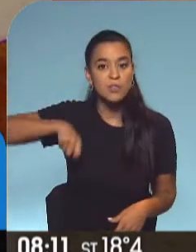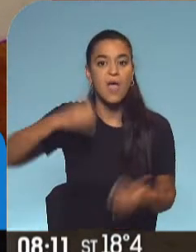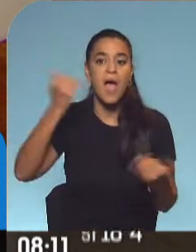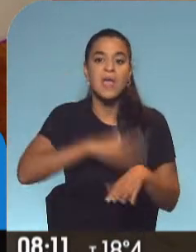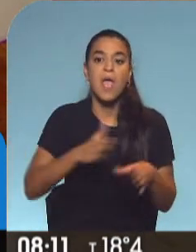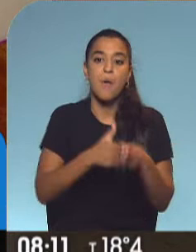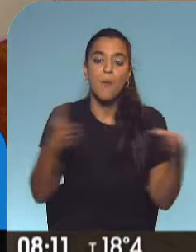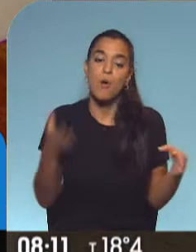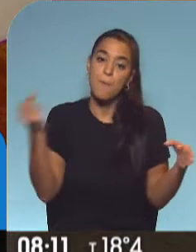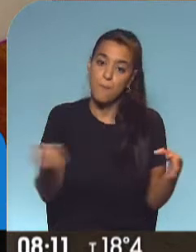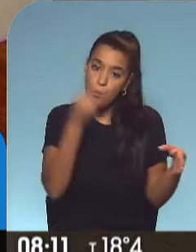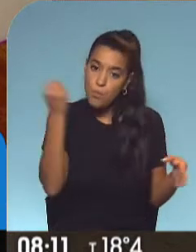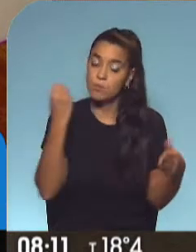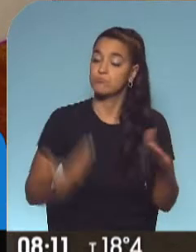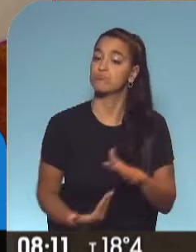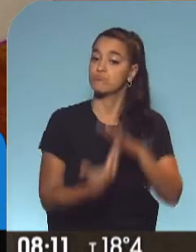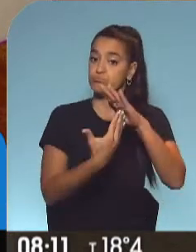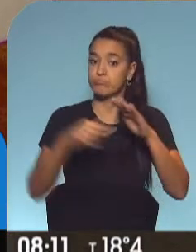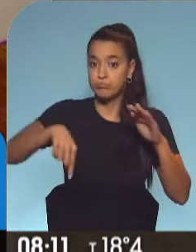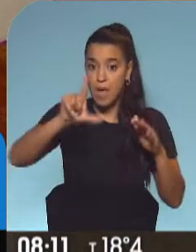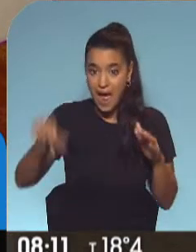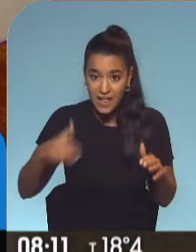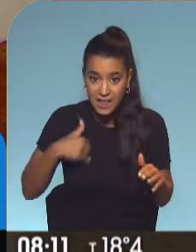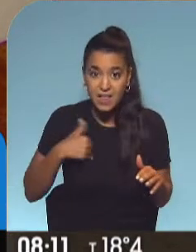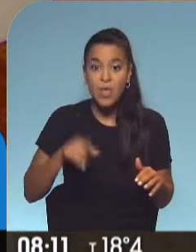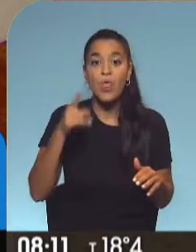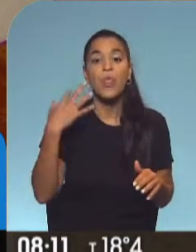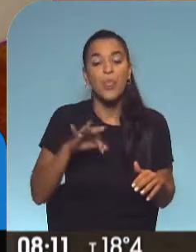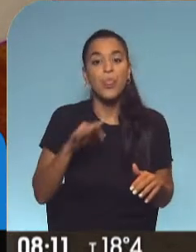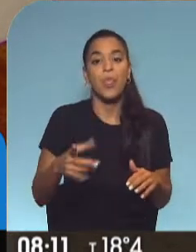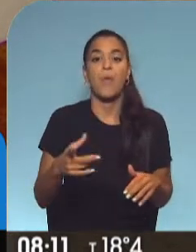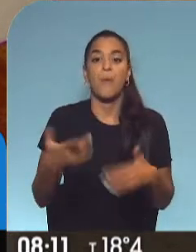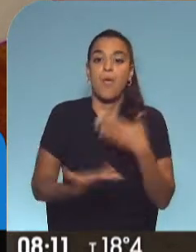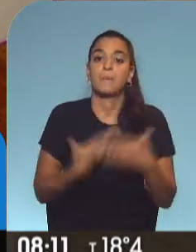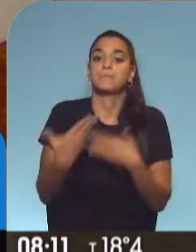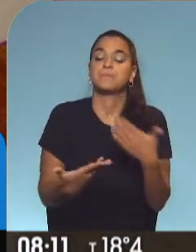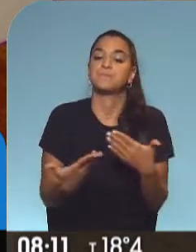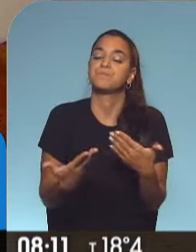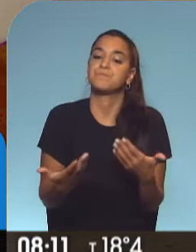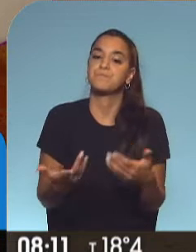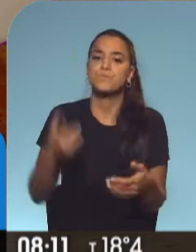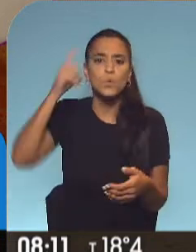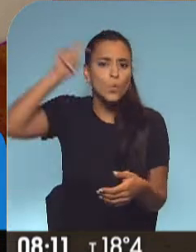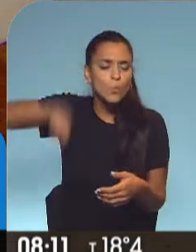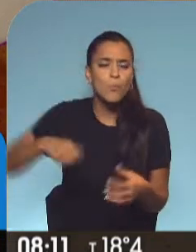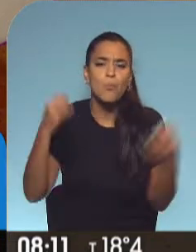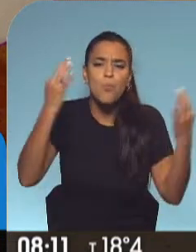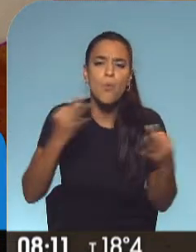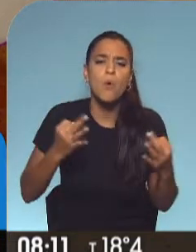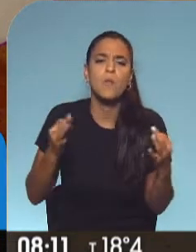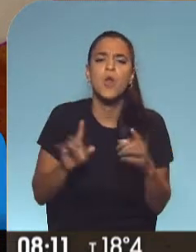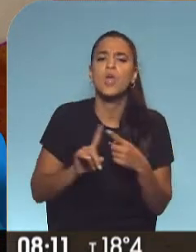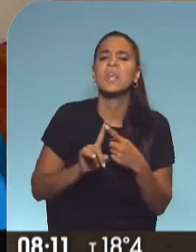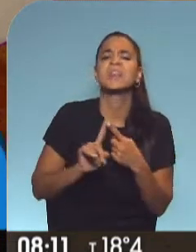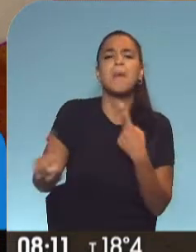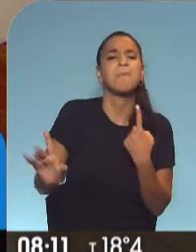épocas muy importantes de mucho prestigio en la Argentina, debe reconstruir su prestigio con muy buenos juristas, independientes, aun cuando se